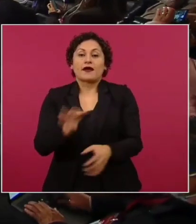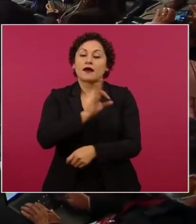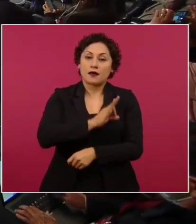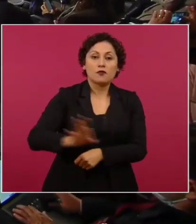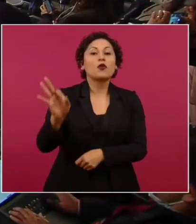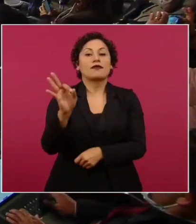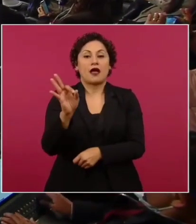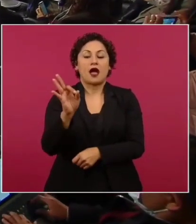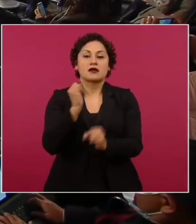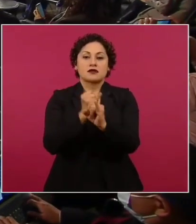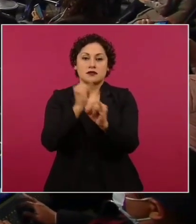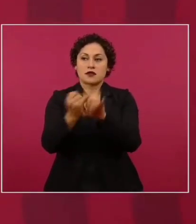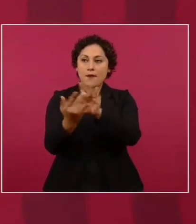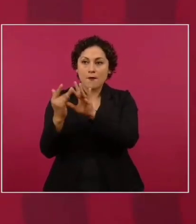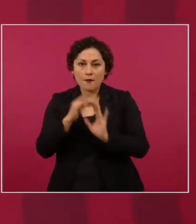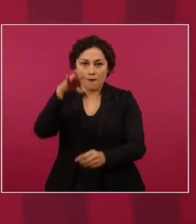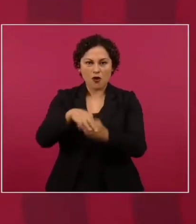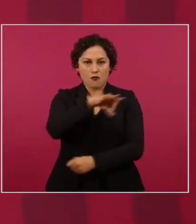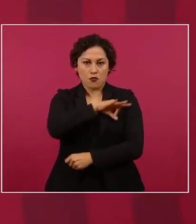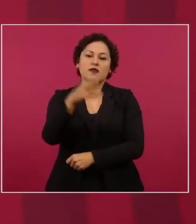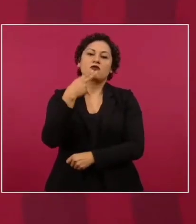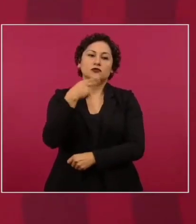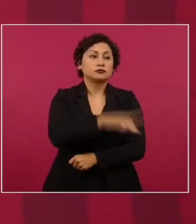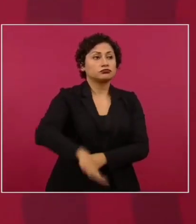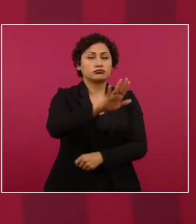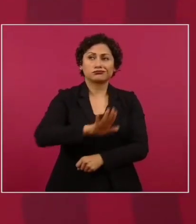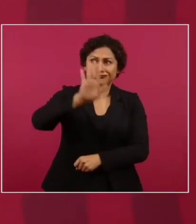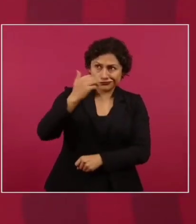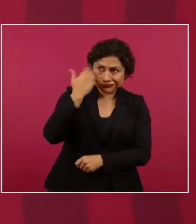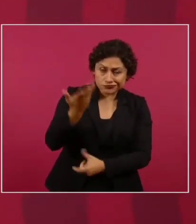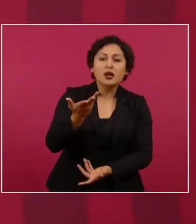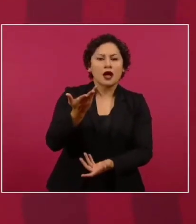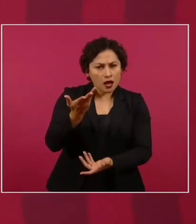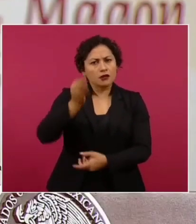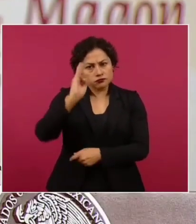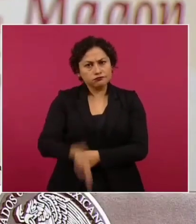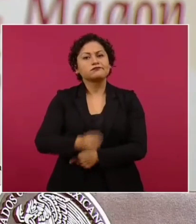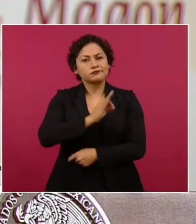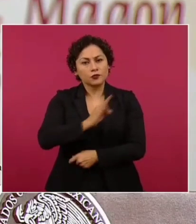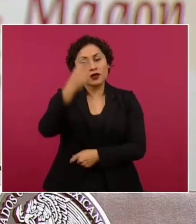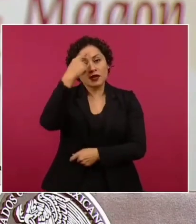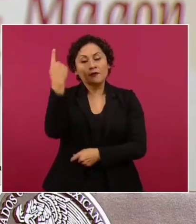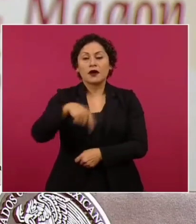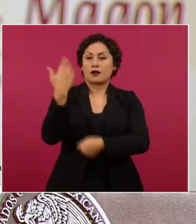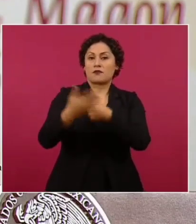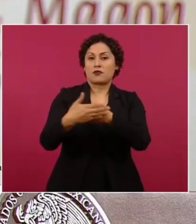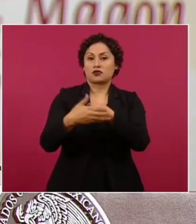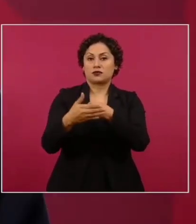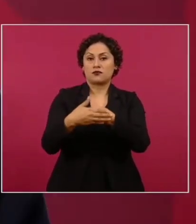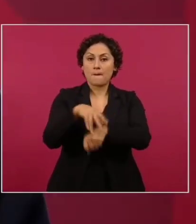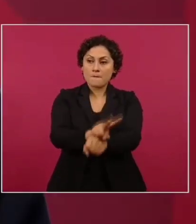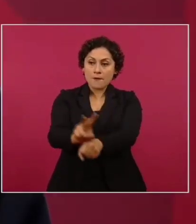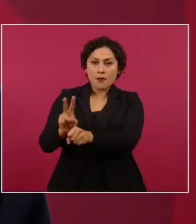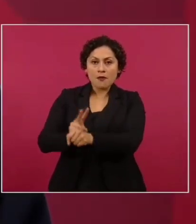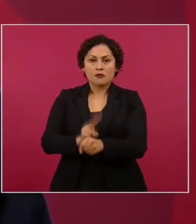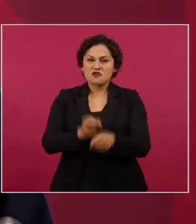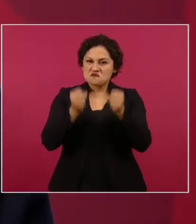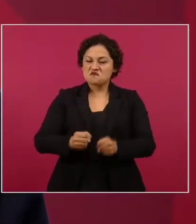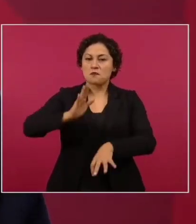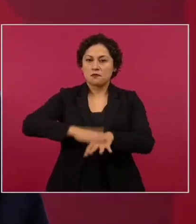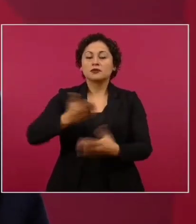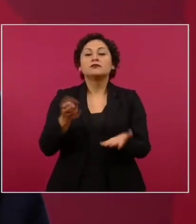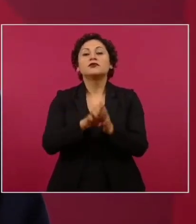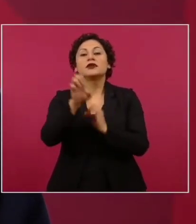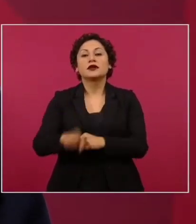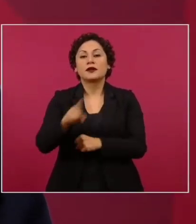que tanto se ha demandado y que haya cada día mayor seguridad, que se evita la compra de los votos, sobre